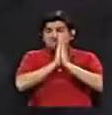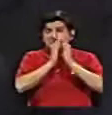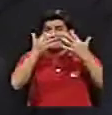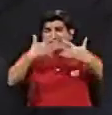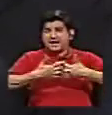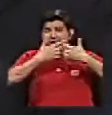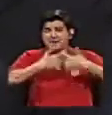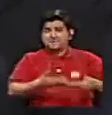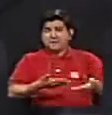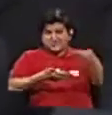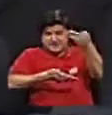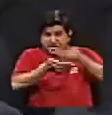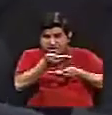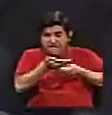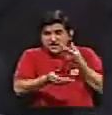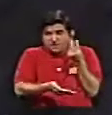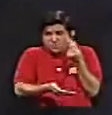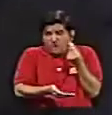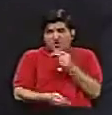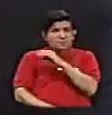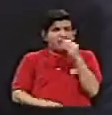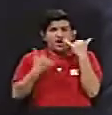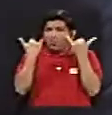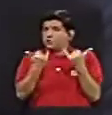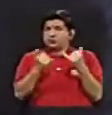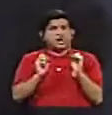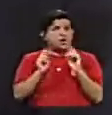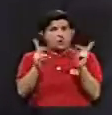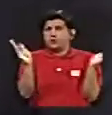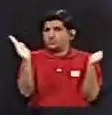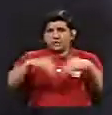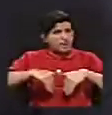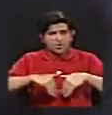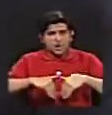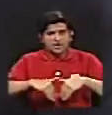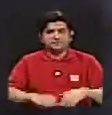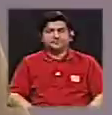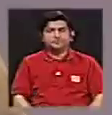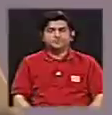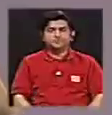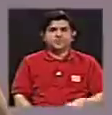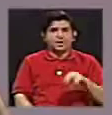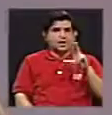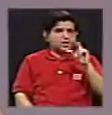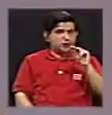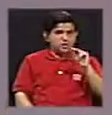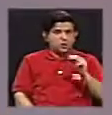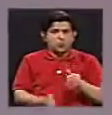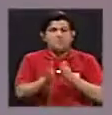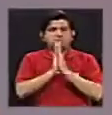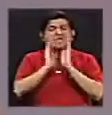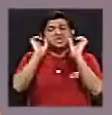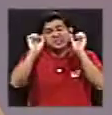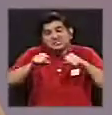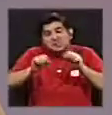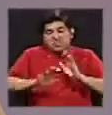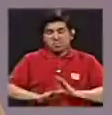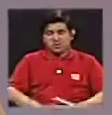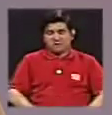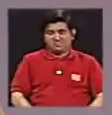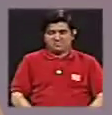empresa esos recursos o ya no habría capacidad de hacerlo? No, pedirle es posible, claro, o